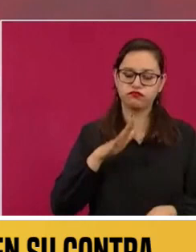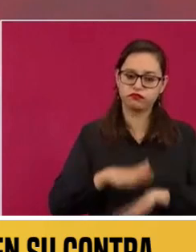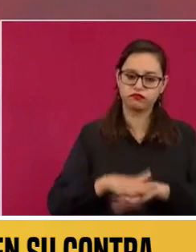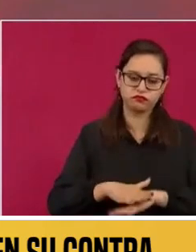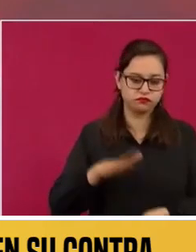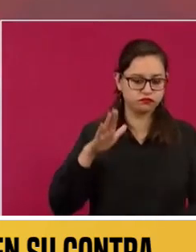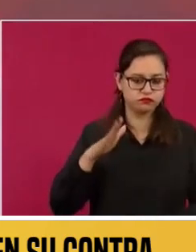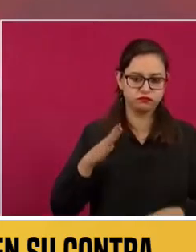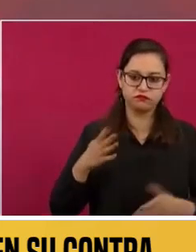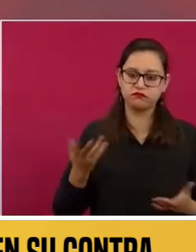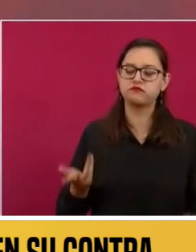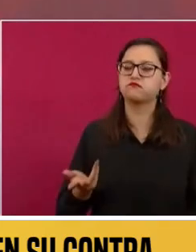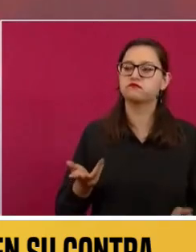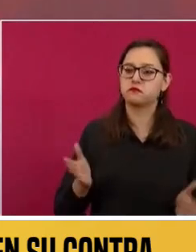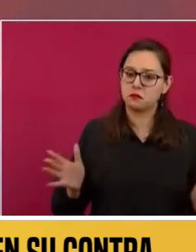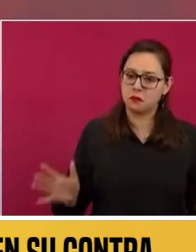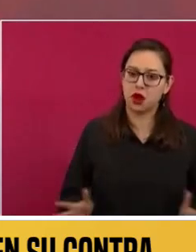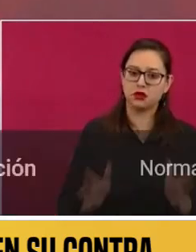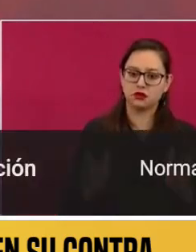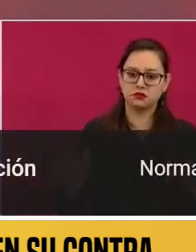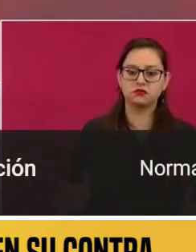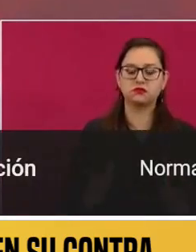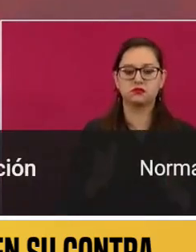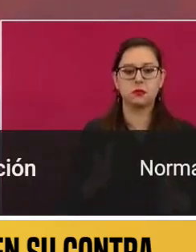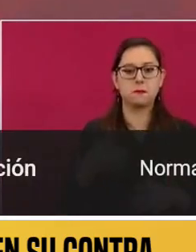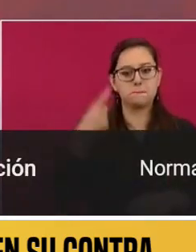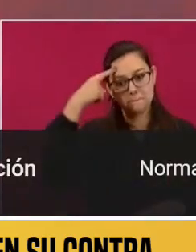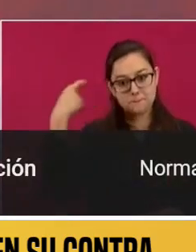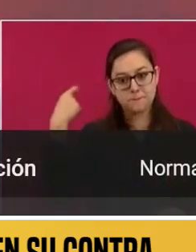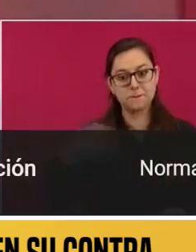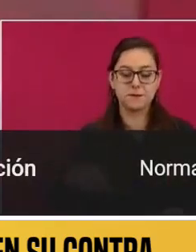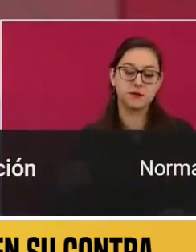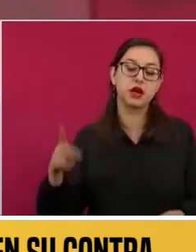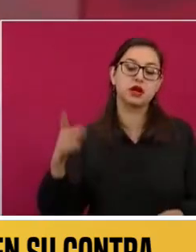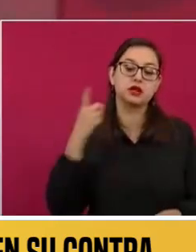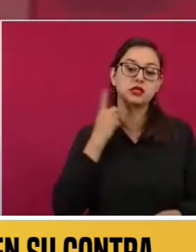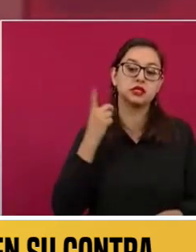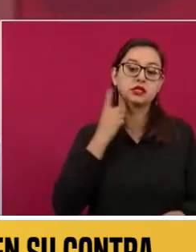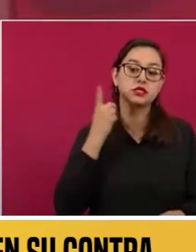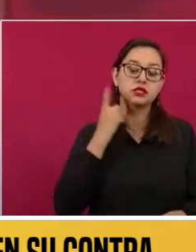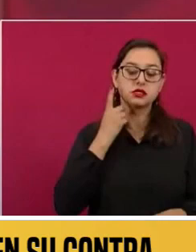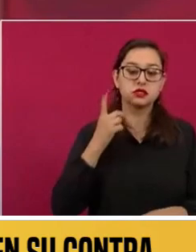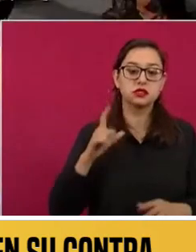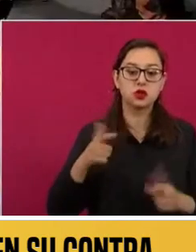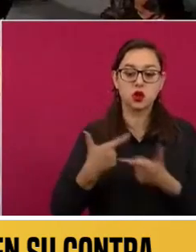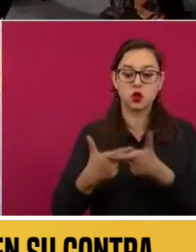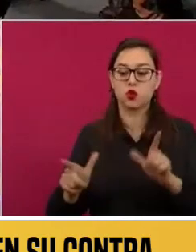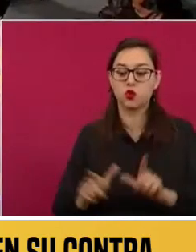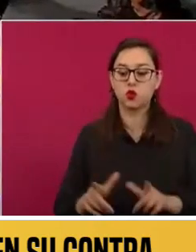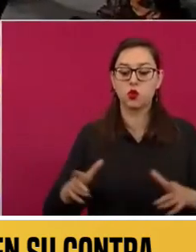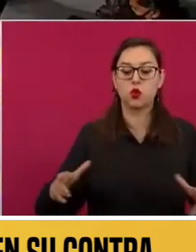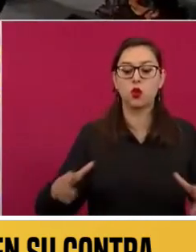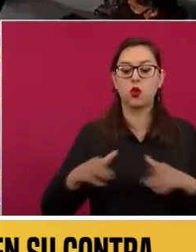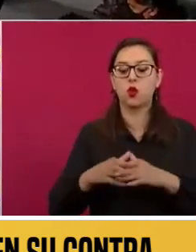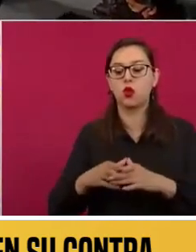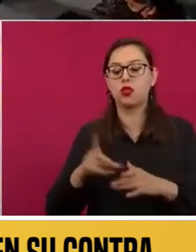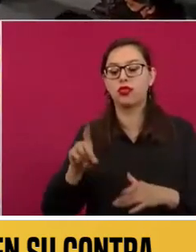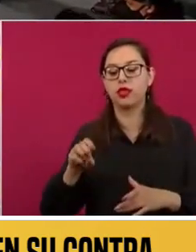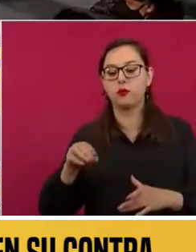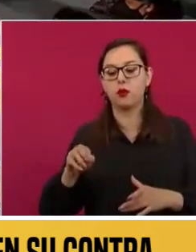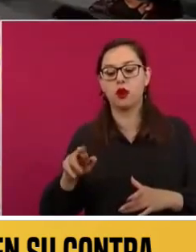Se cuente con el apoyo de los legisladores del Partido Demócrata y del Partido